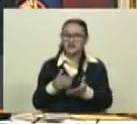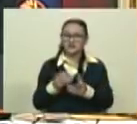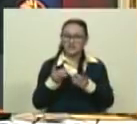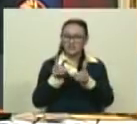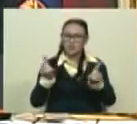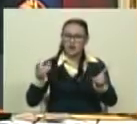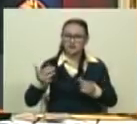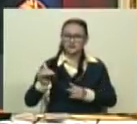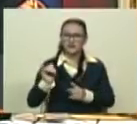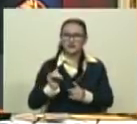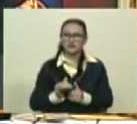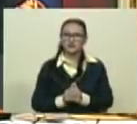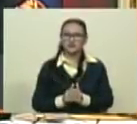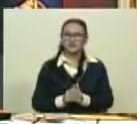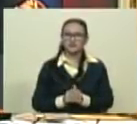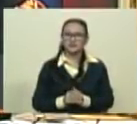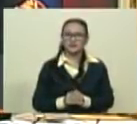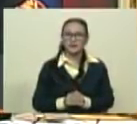democrática.